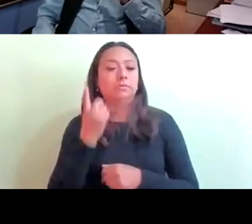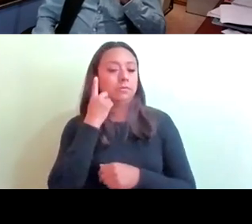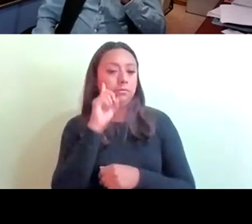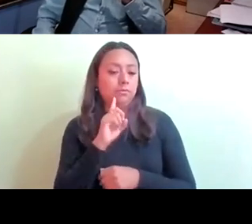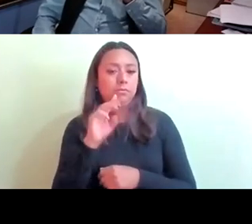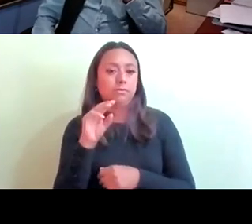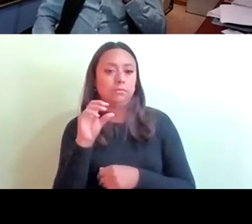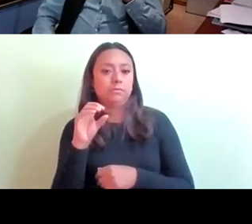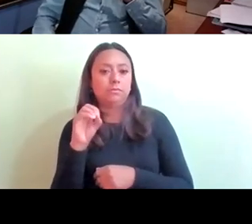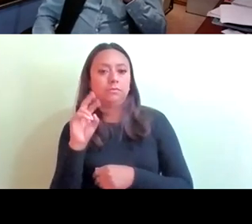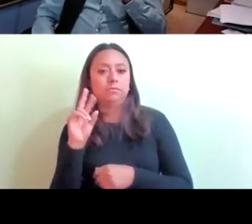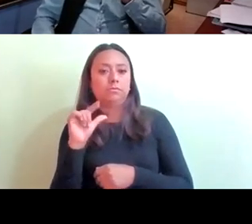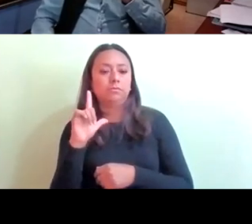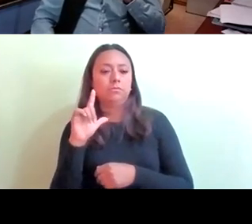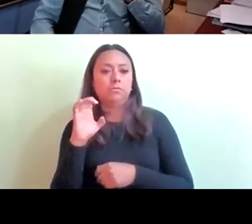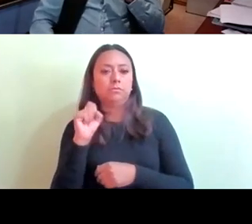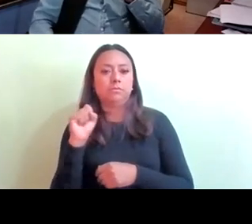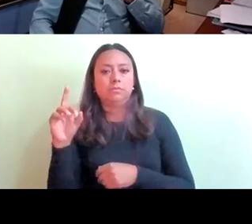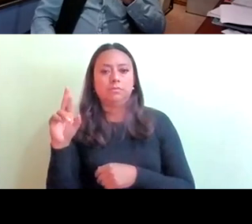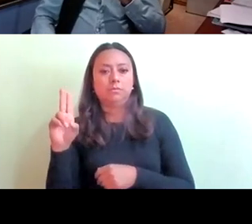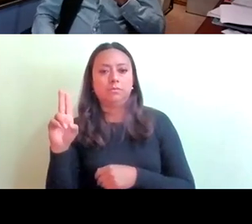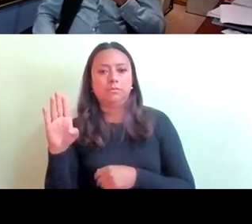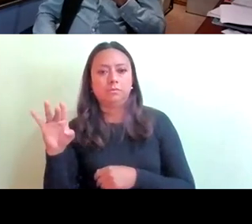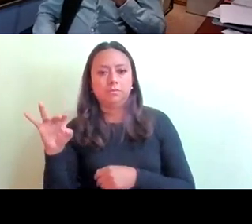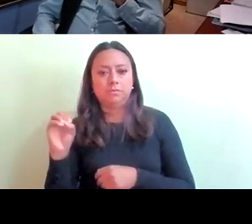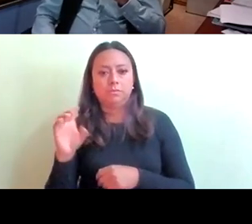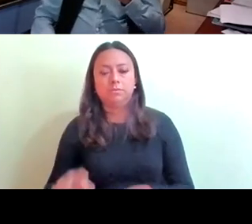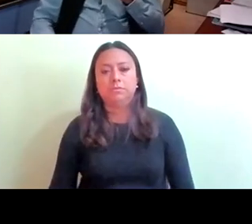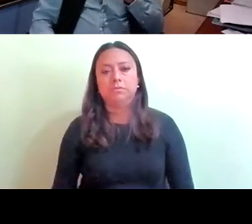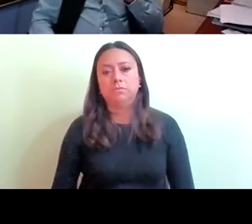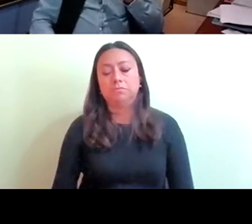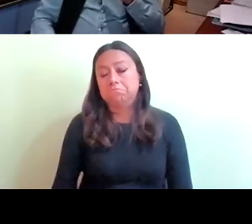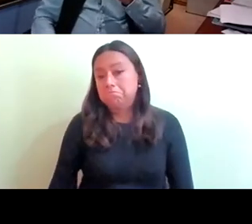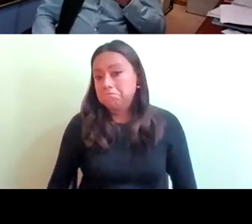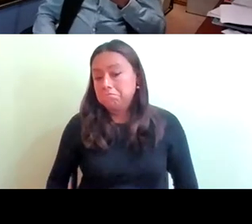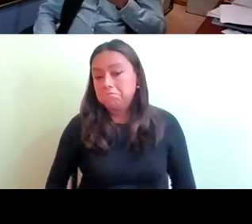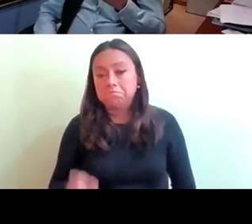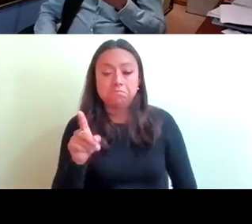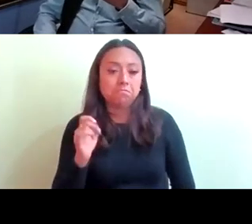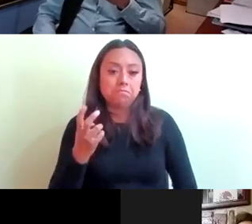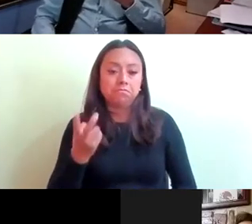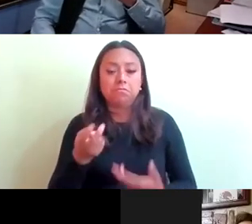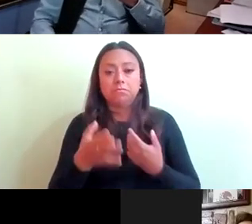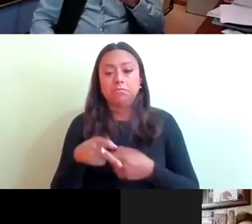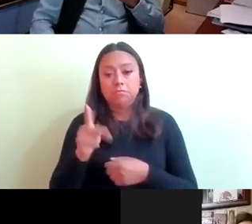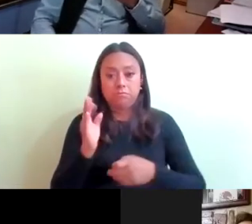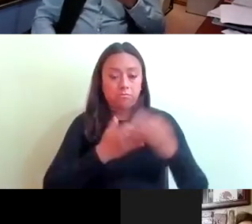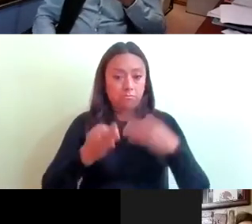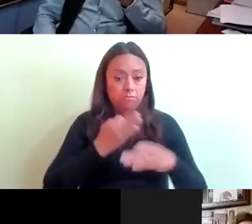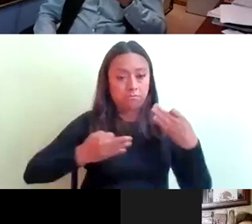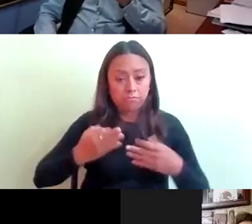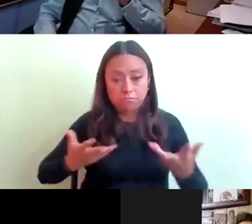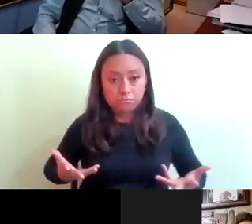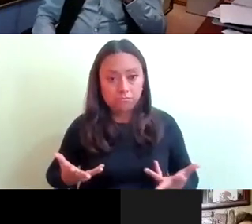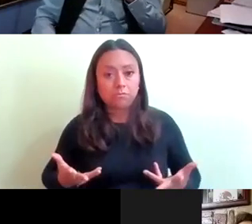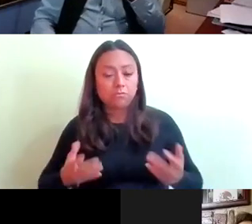Pero no todos los habitantes gozamos de la celeridad que tiene Venustiano Carranza para ejecutar los presupuestos participativos. Por sus